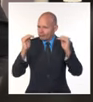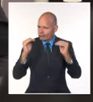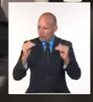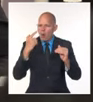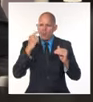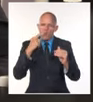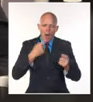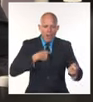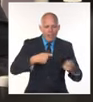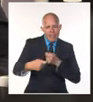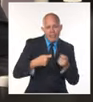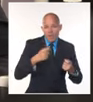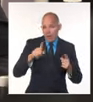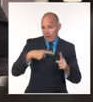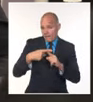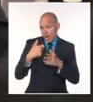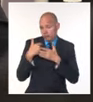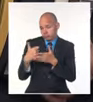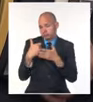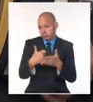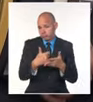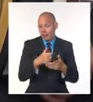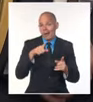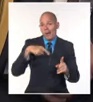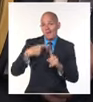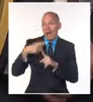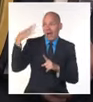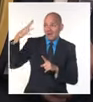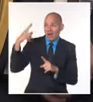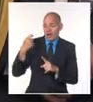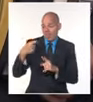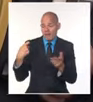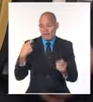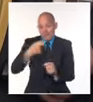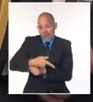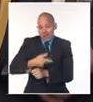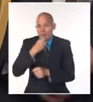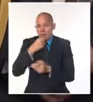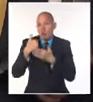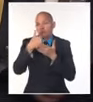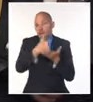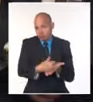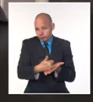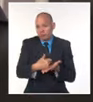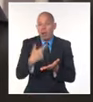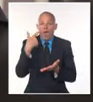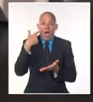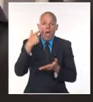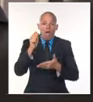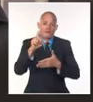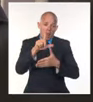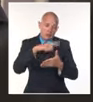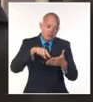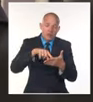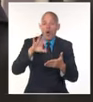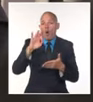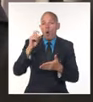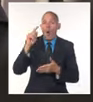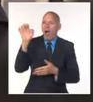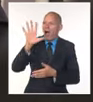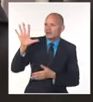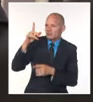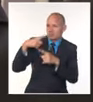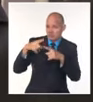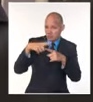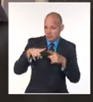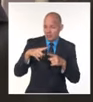de cooperación y en la inversión extranjera intra y extrarregional. Queremos apostar al fortalecimiento de esos